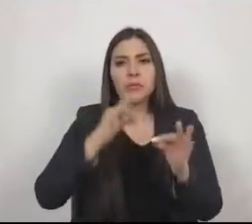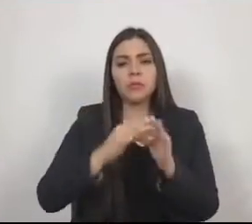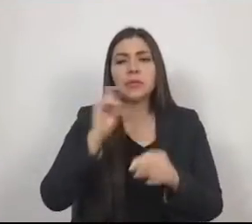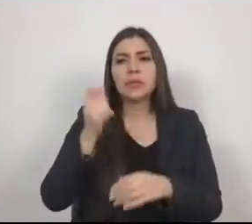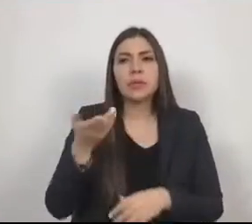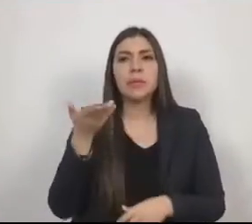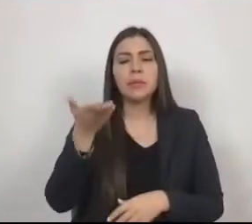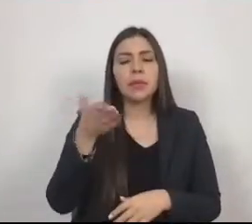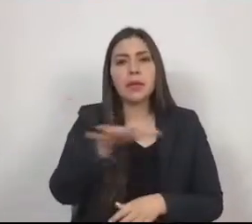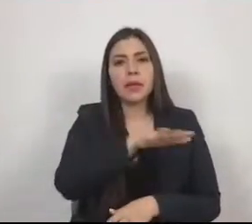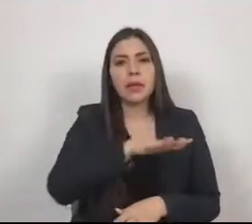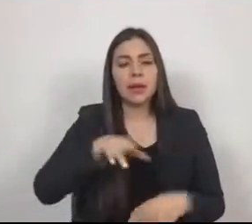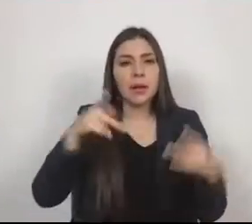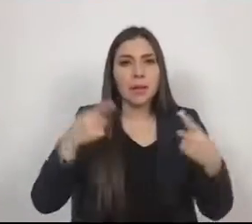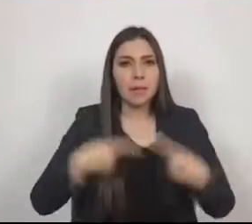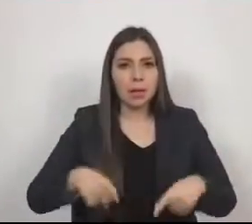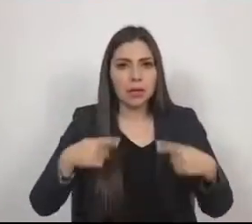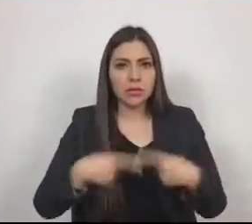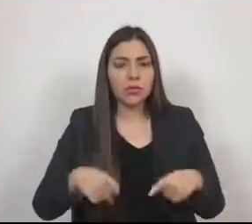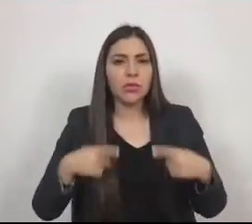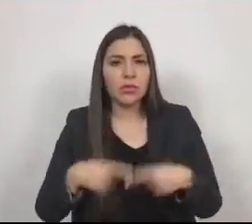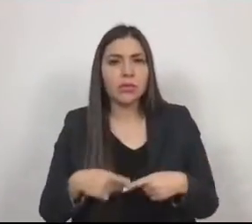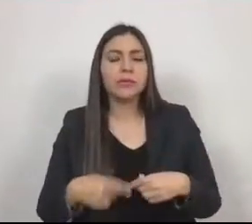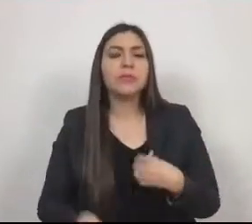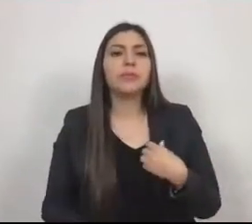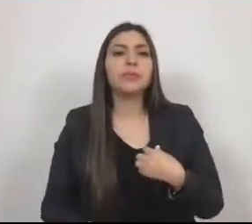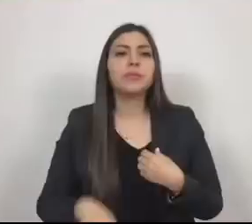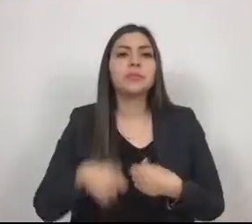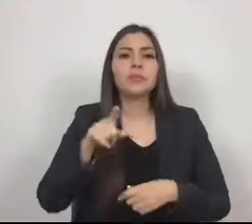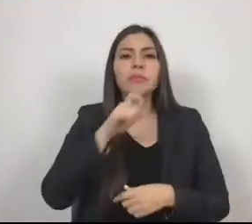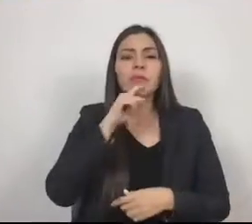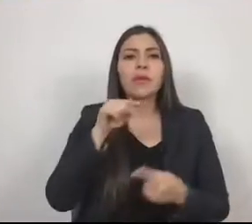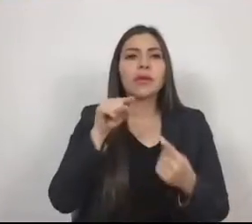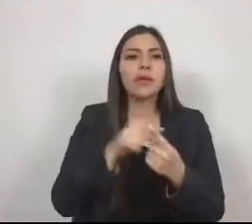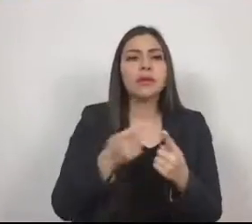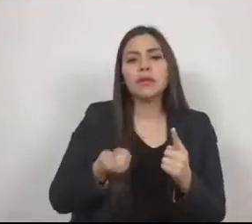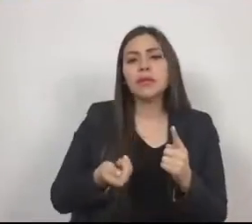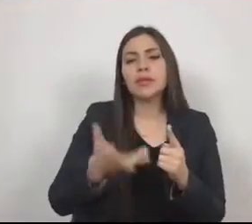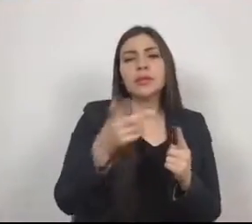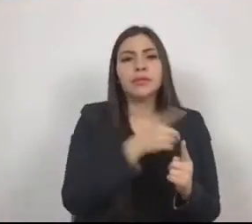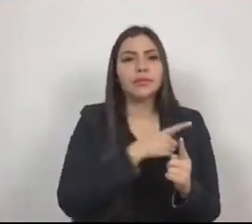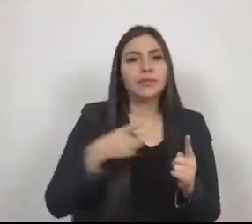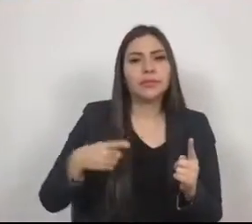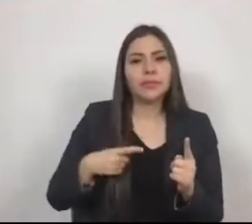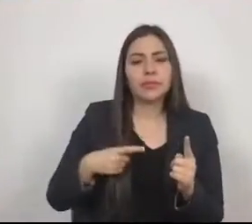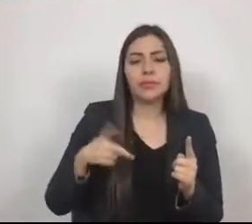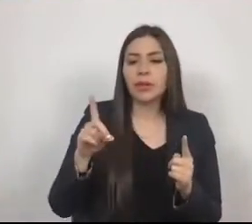de la sociedad gobernada. El instrumento conocido como deuda pública contribuye a la